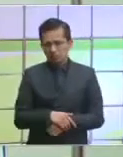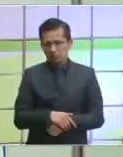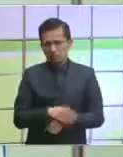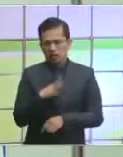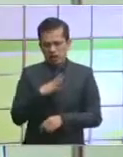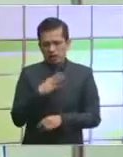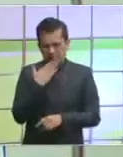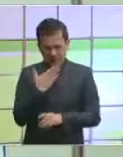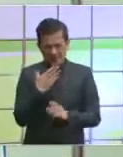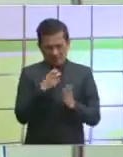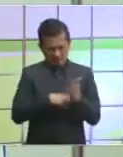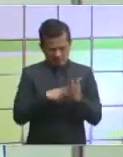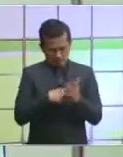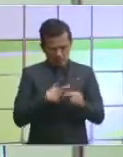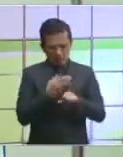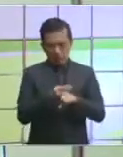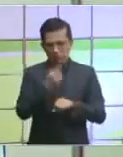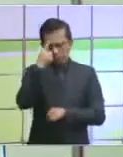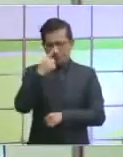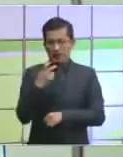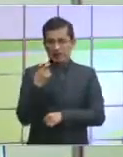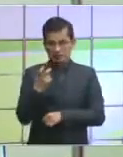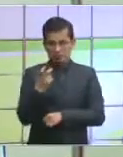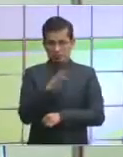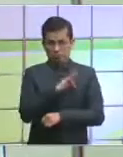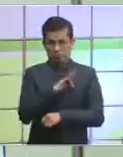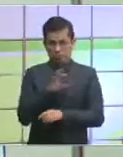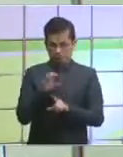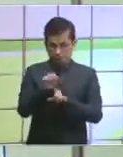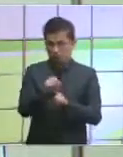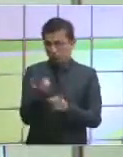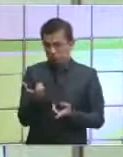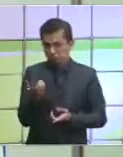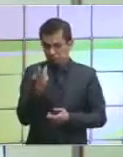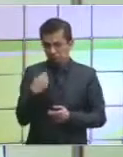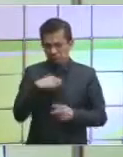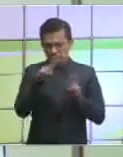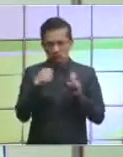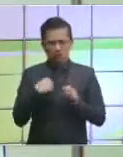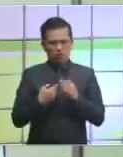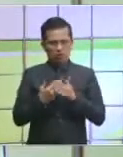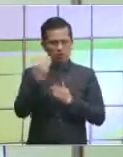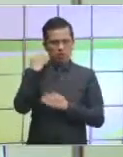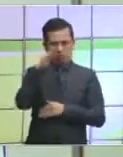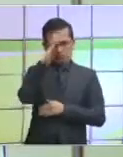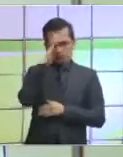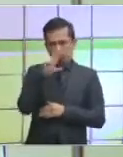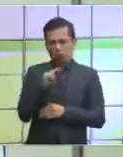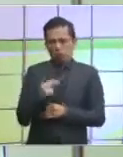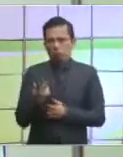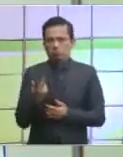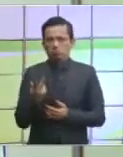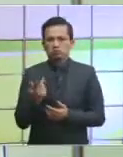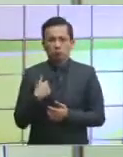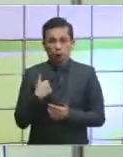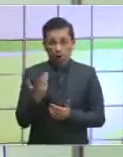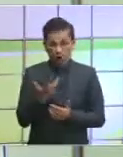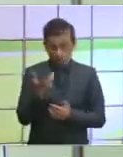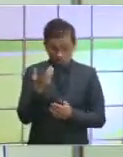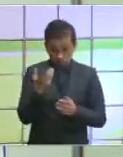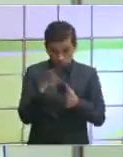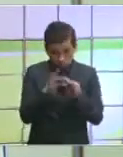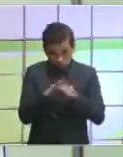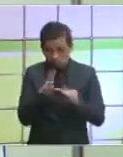procesales para lograr ese efecto yo no me voy a plantea el tema tampoco los voy a desarrollarlo porque es algo que